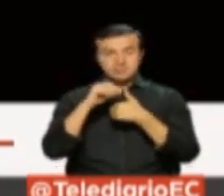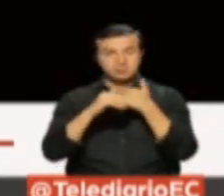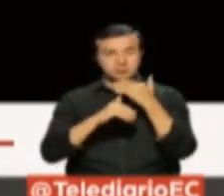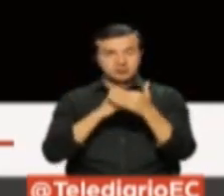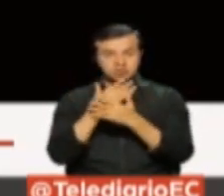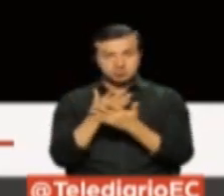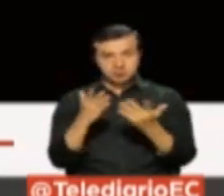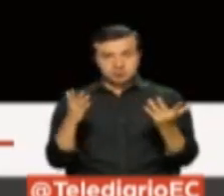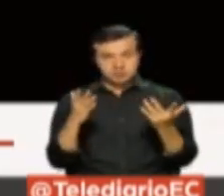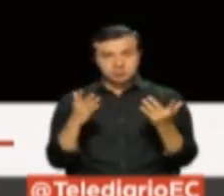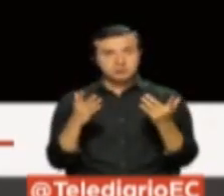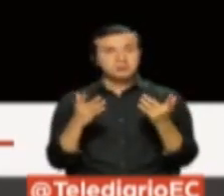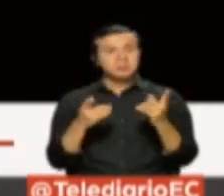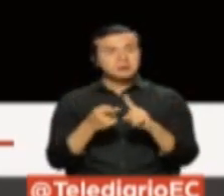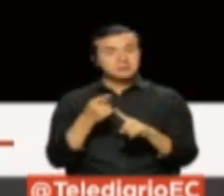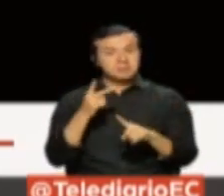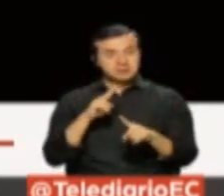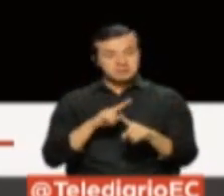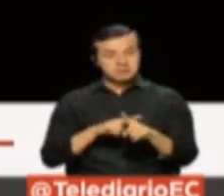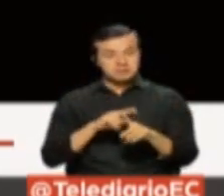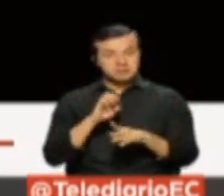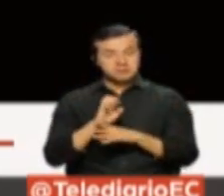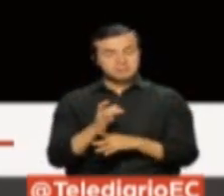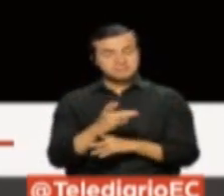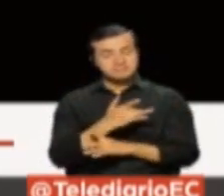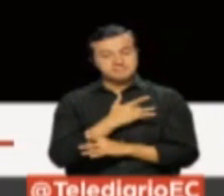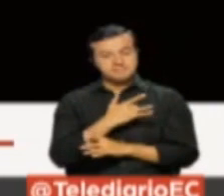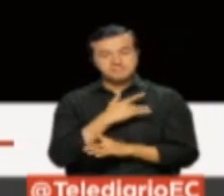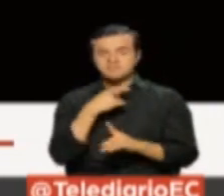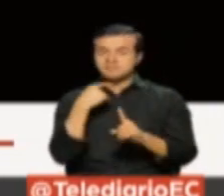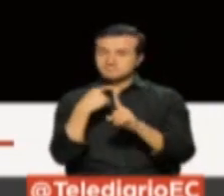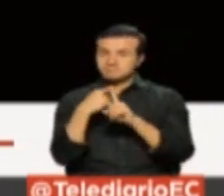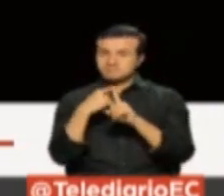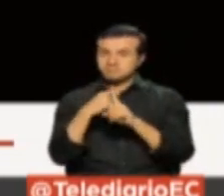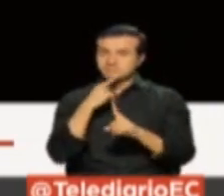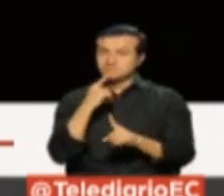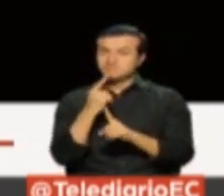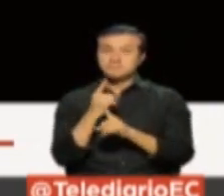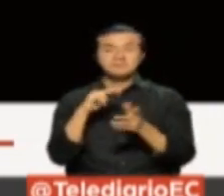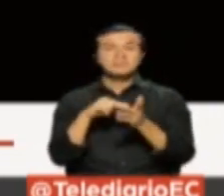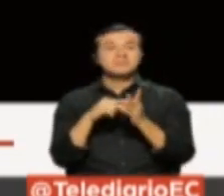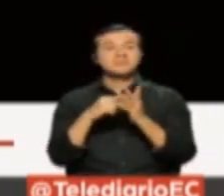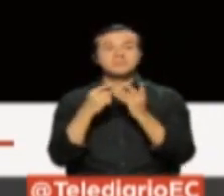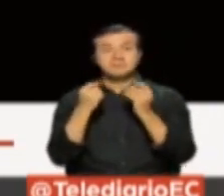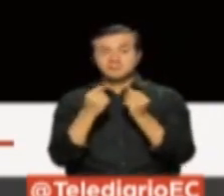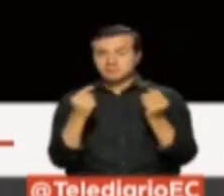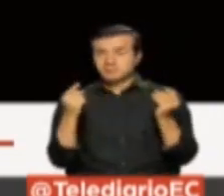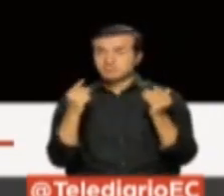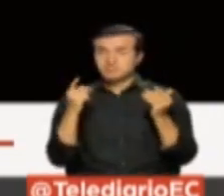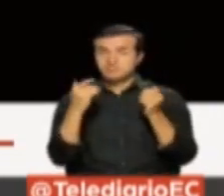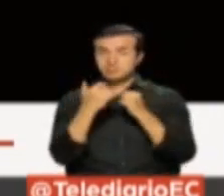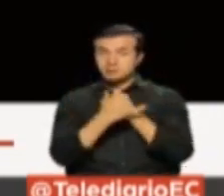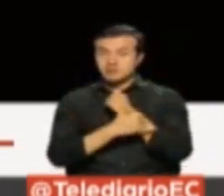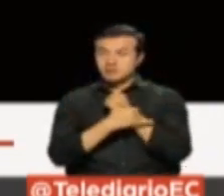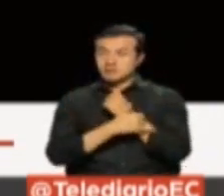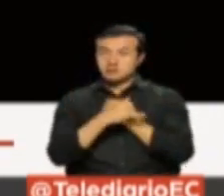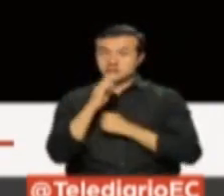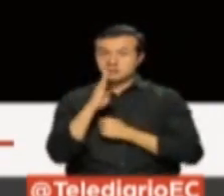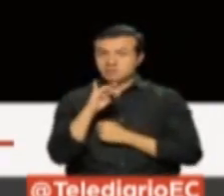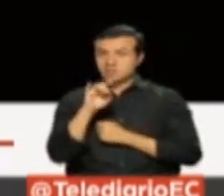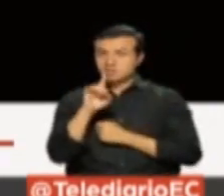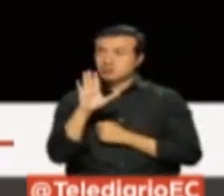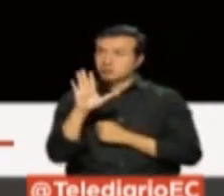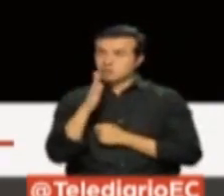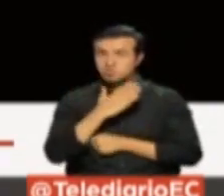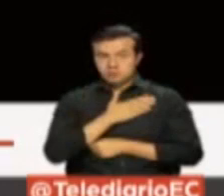proceso inédito que debe llenarnos de ilusión porque eso quiere decir que los multilaterales, en este caso el BID,